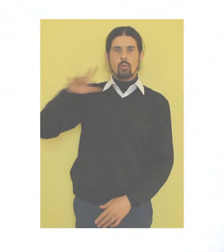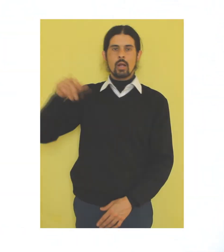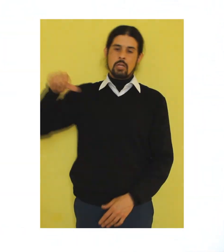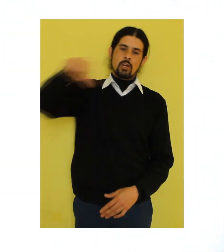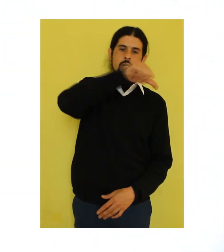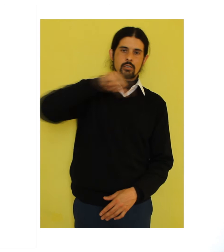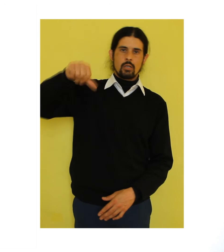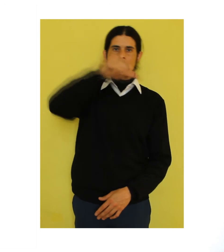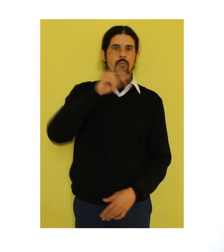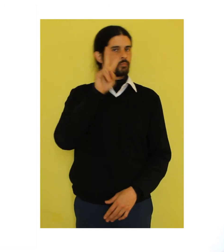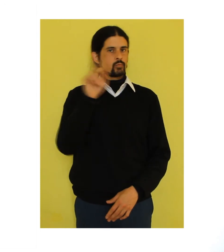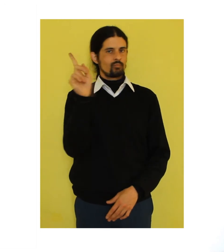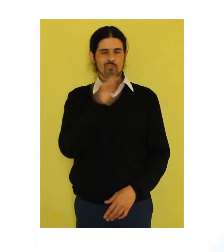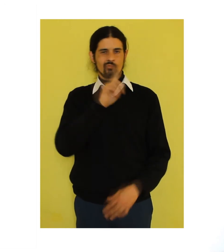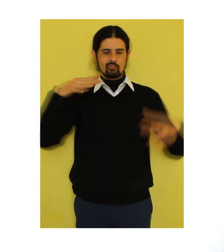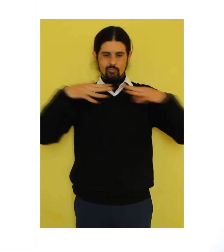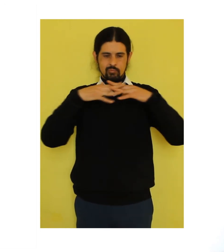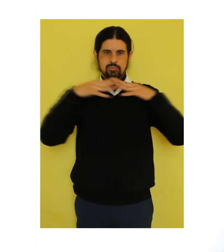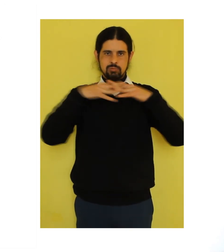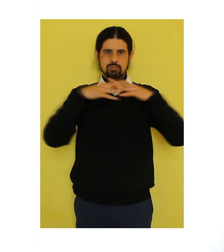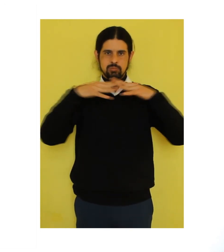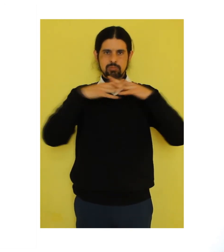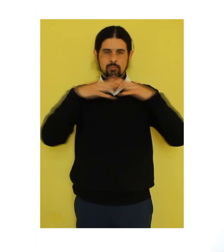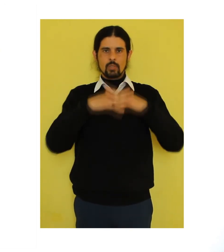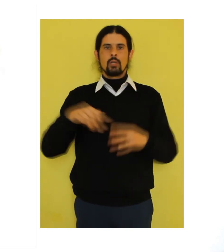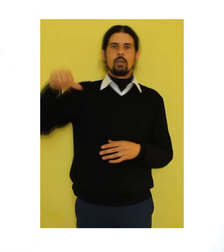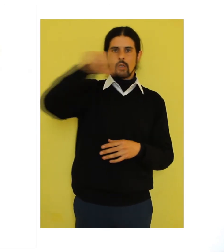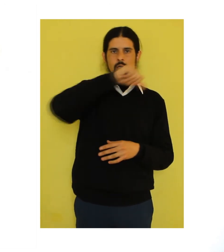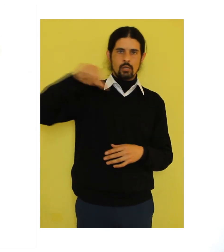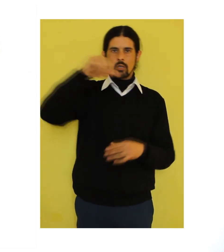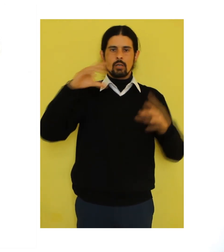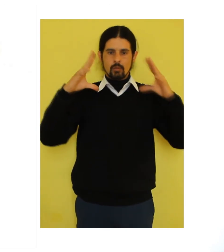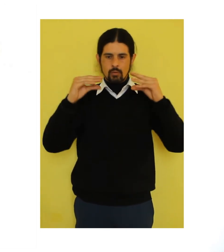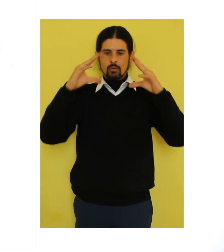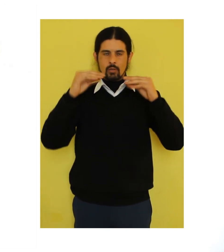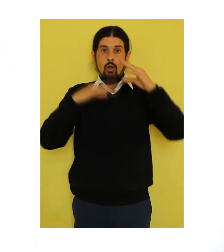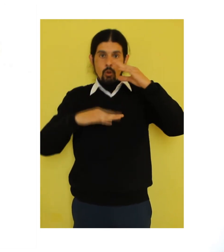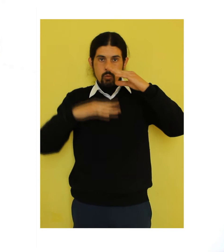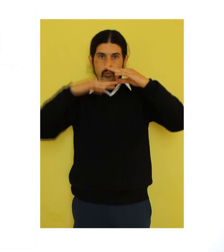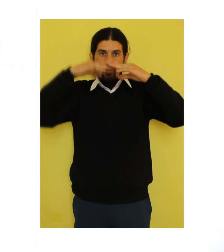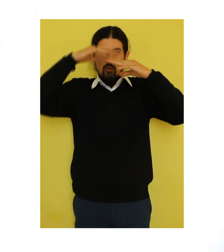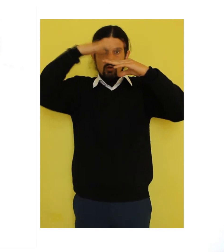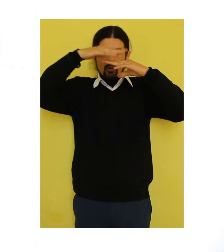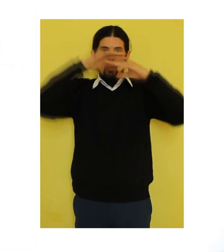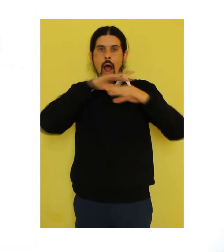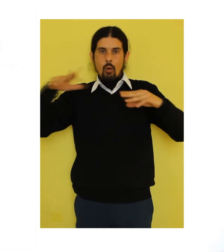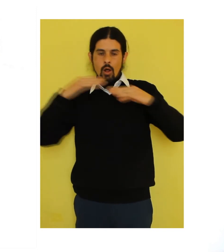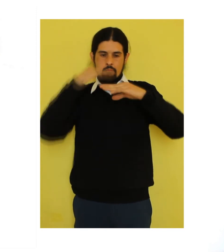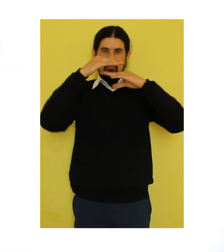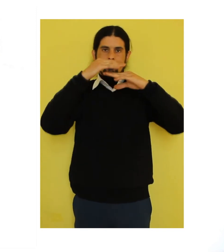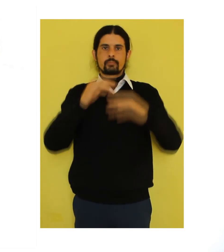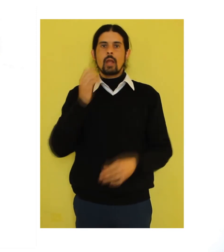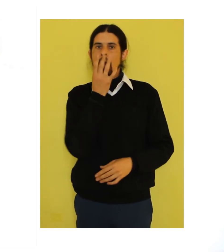El agua y el aceite son dos líquidos inmiscibles. El aceite menos denso flota sobre el agua. El azúcar cae